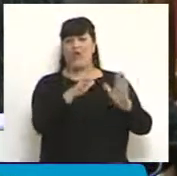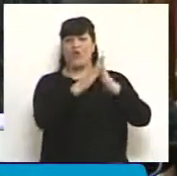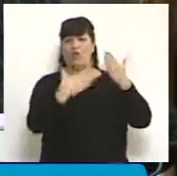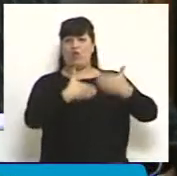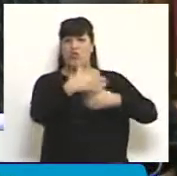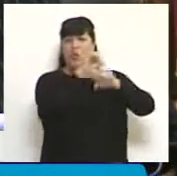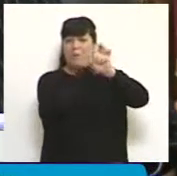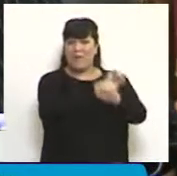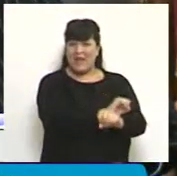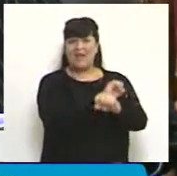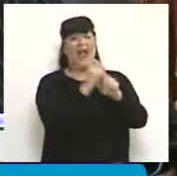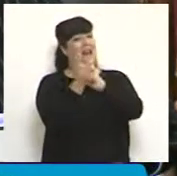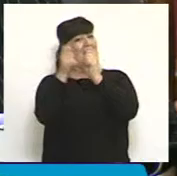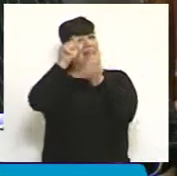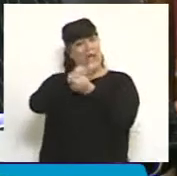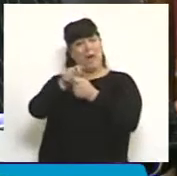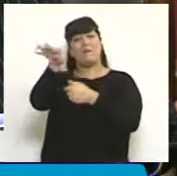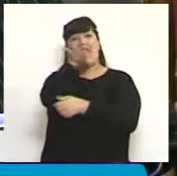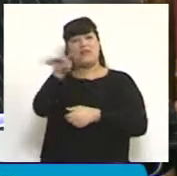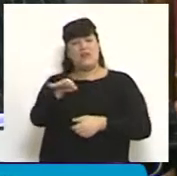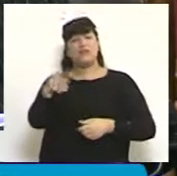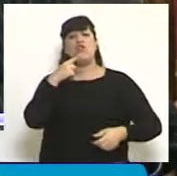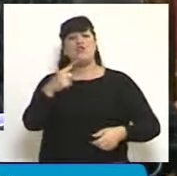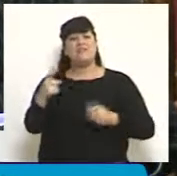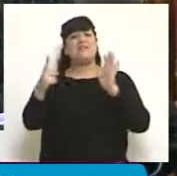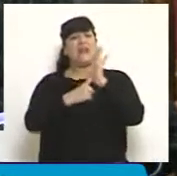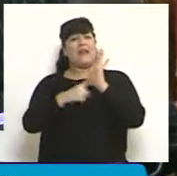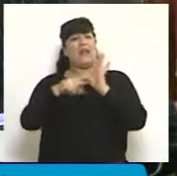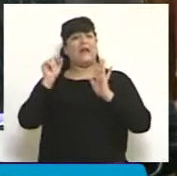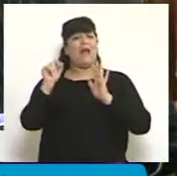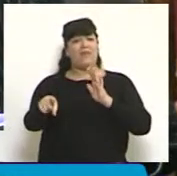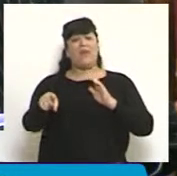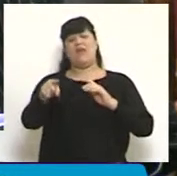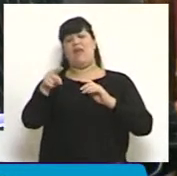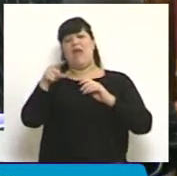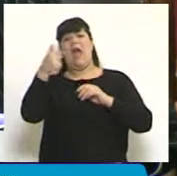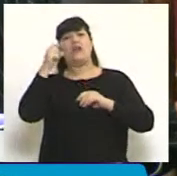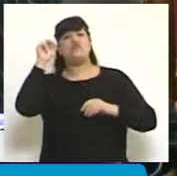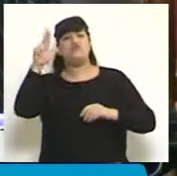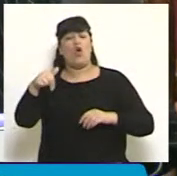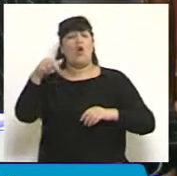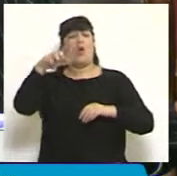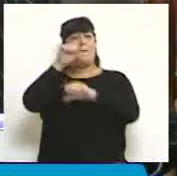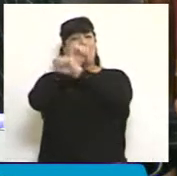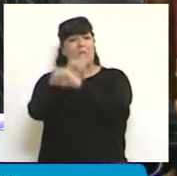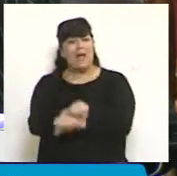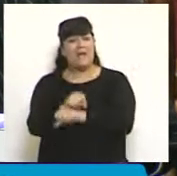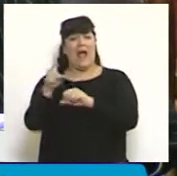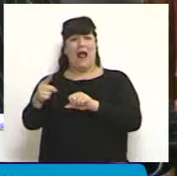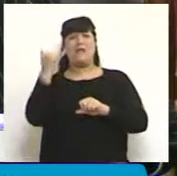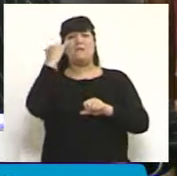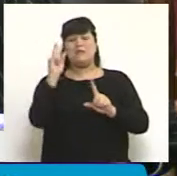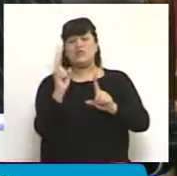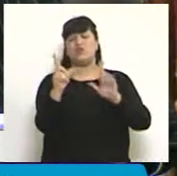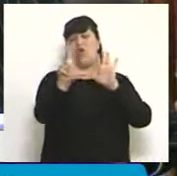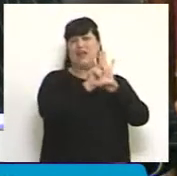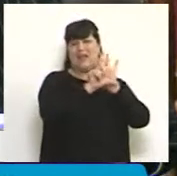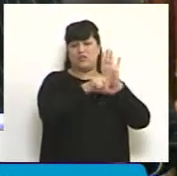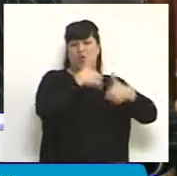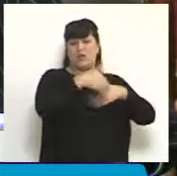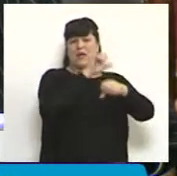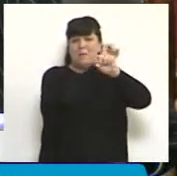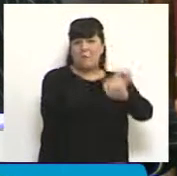por un texto que dice: sin perjuicios de las reglas de disponibilidad de la acción penal previstas en la legislación procesal,